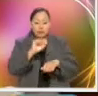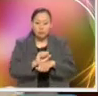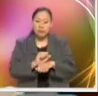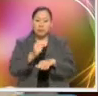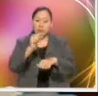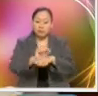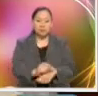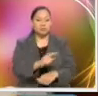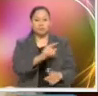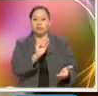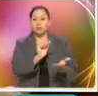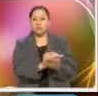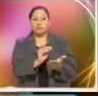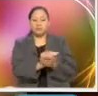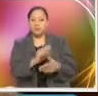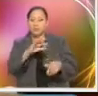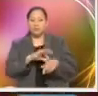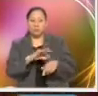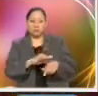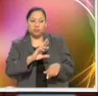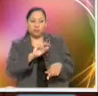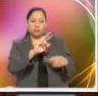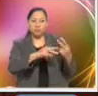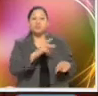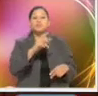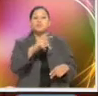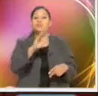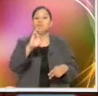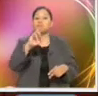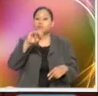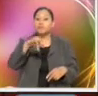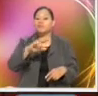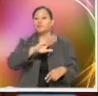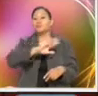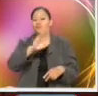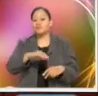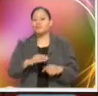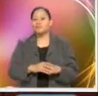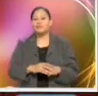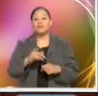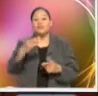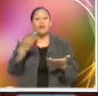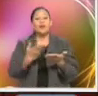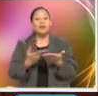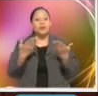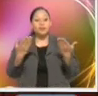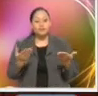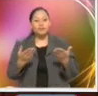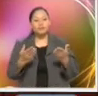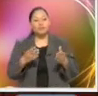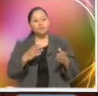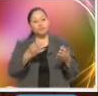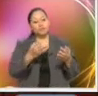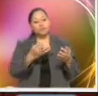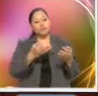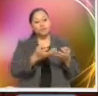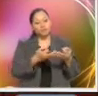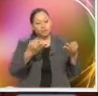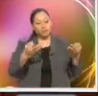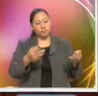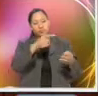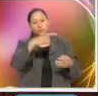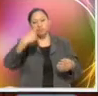semanas y Don Fermín murió. Así que el pueblo de Chimalistac se dio a la tarea pues de enterrar a su